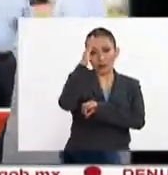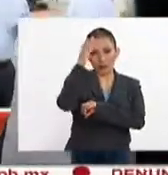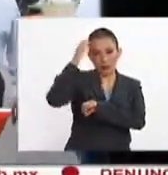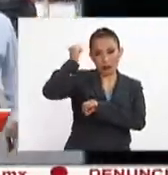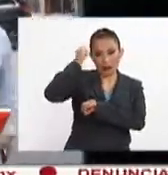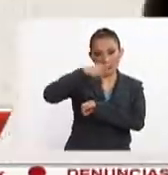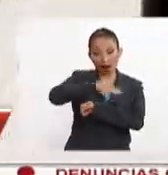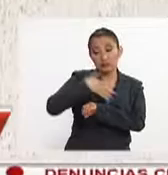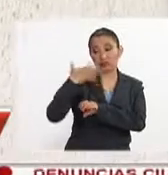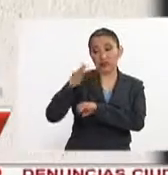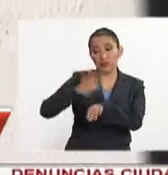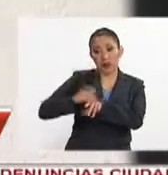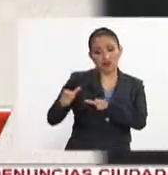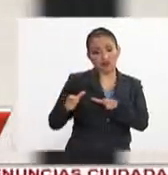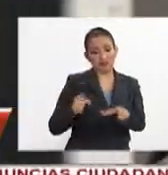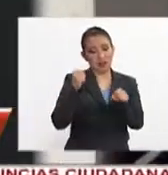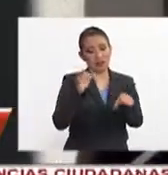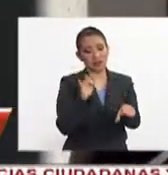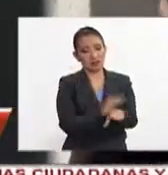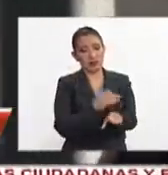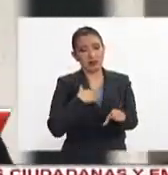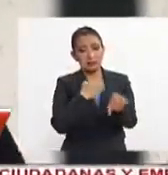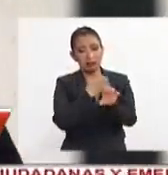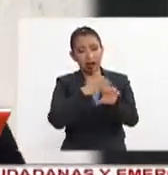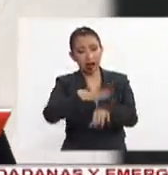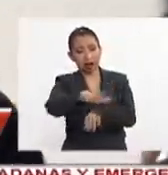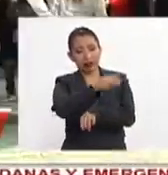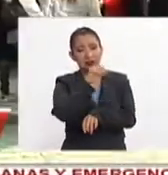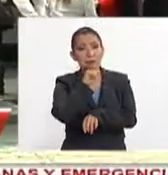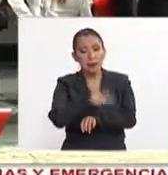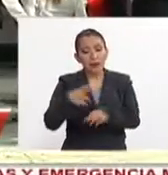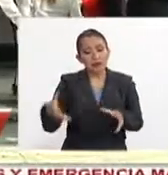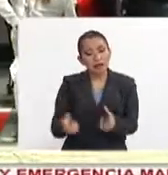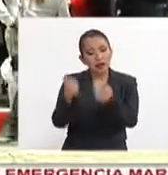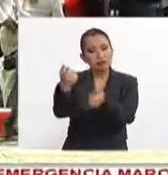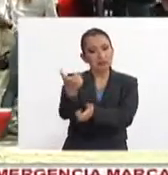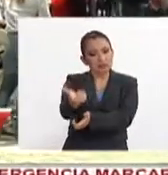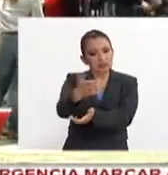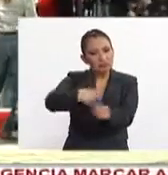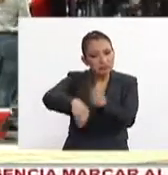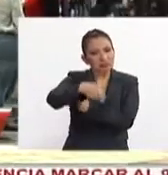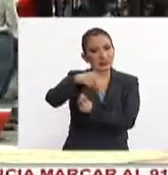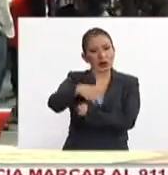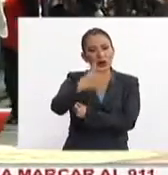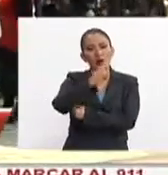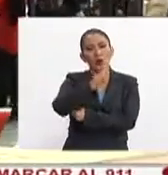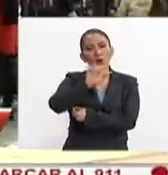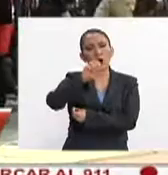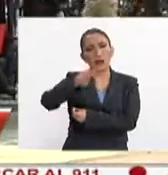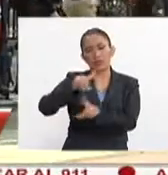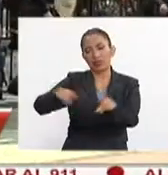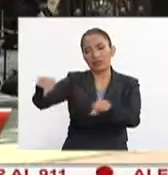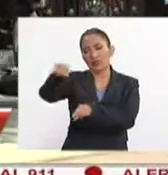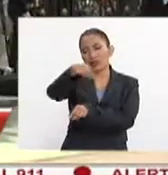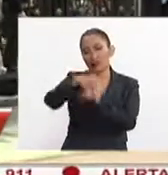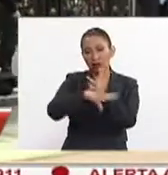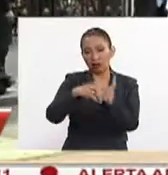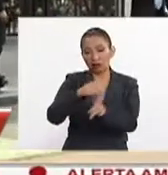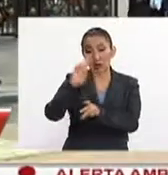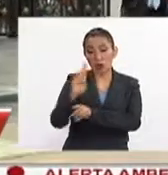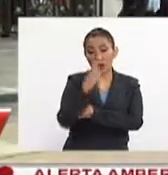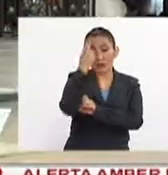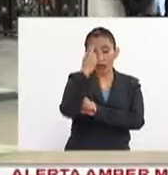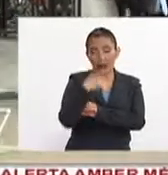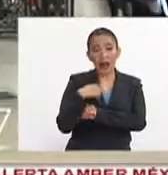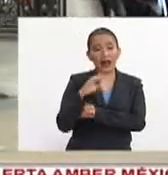Morelos. Exigen mayor seguridad en el estado y también el rescate financiero de la UAM, entre otras cosas, es decir, la